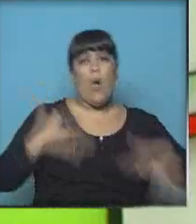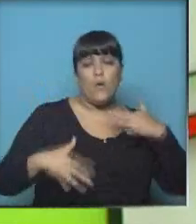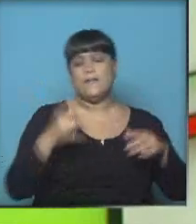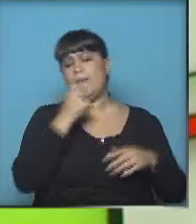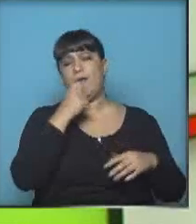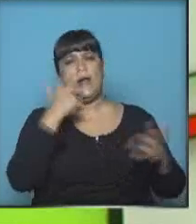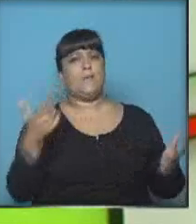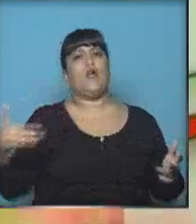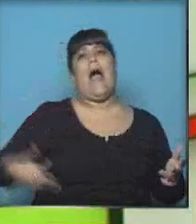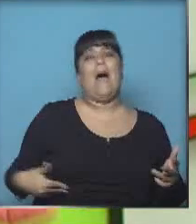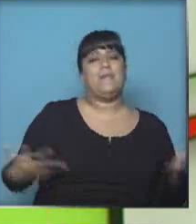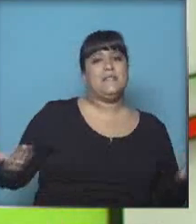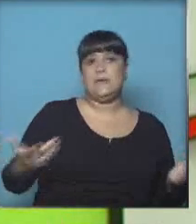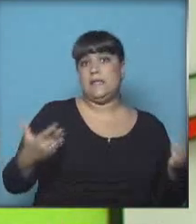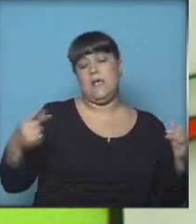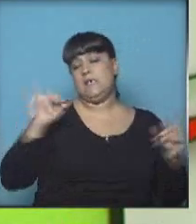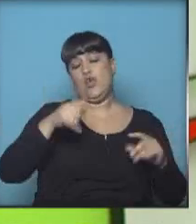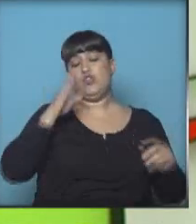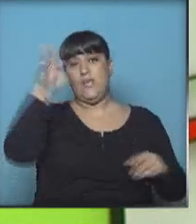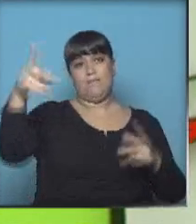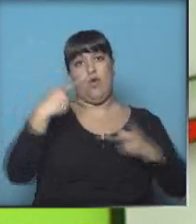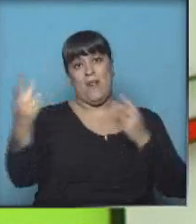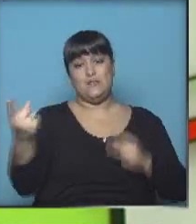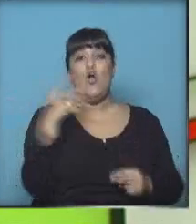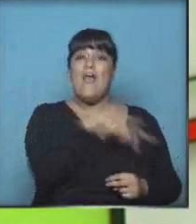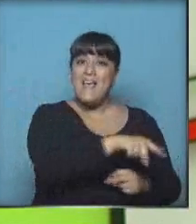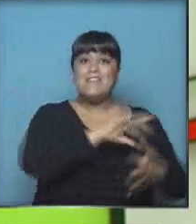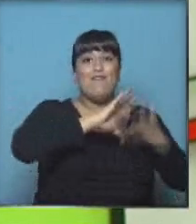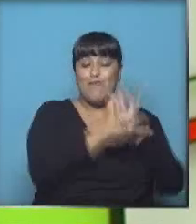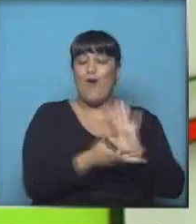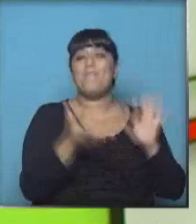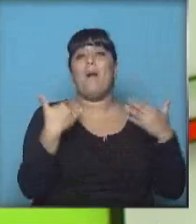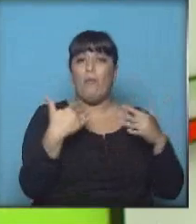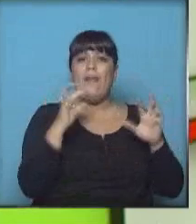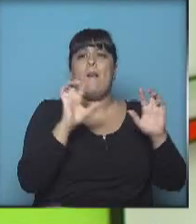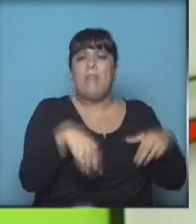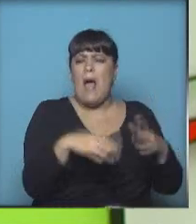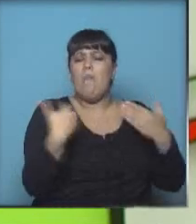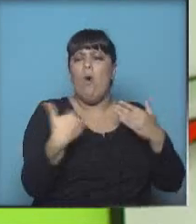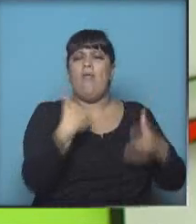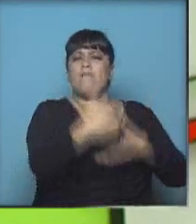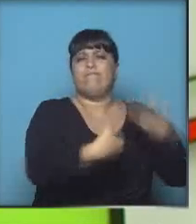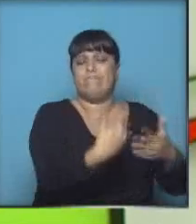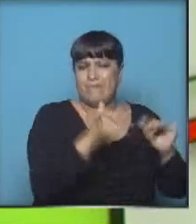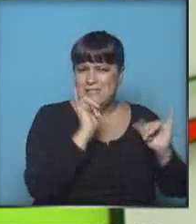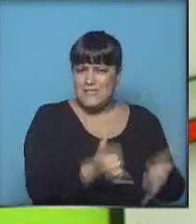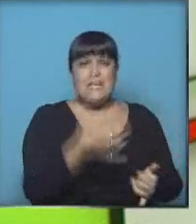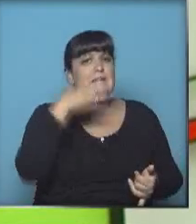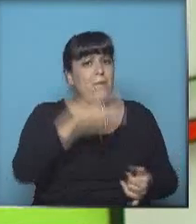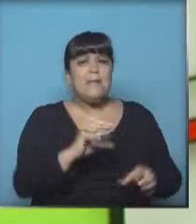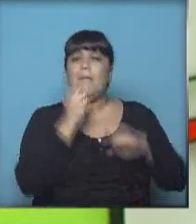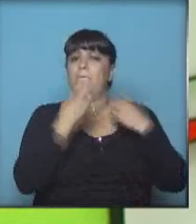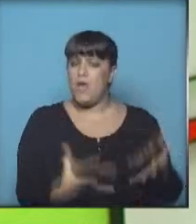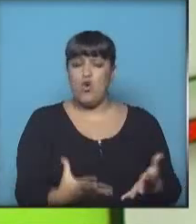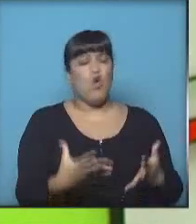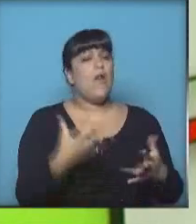una apendicitis donde no se discute. Claro, en este tipo de intervenciones es esto, uno lo puede planificar, lo puede programar y realmente va a mejorar